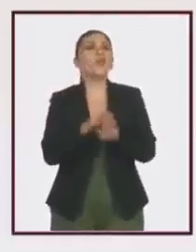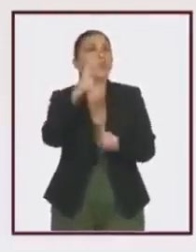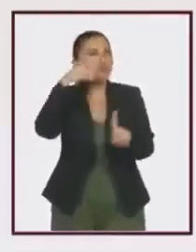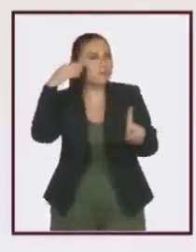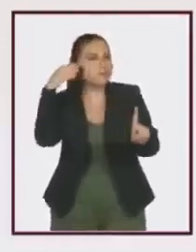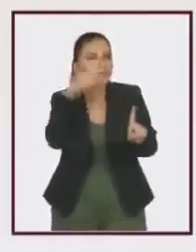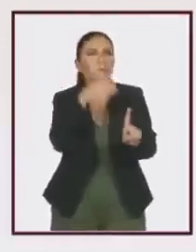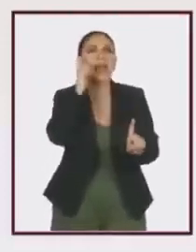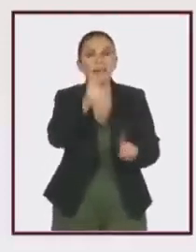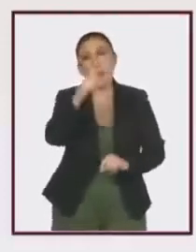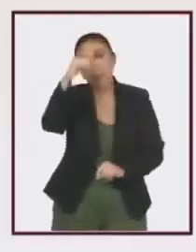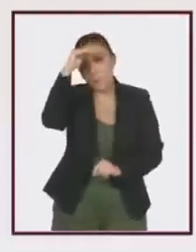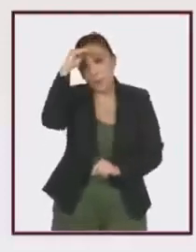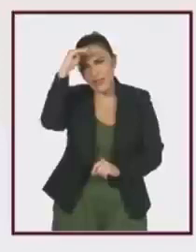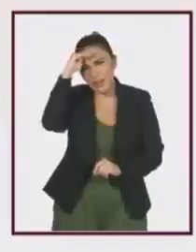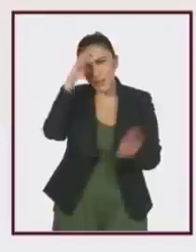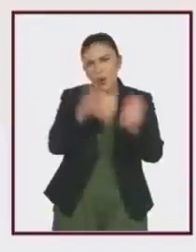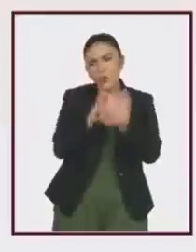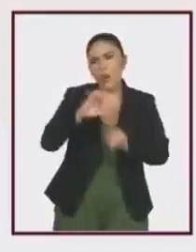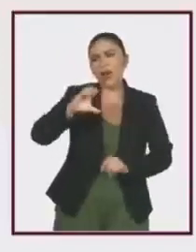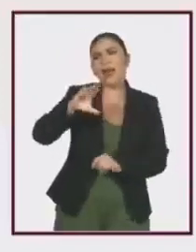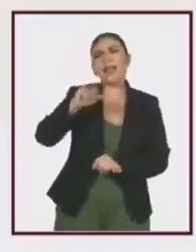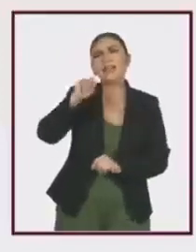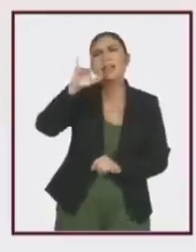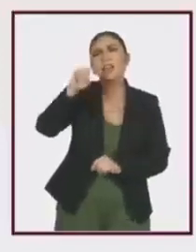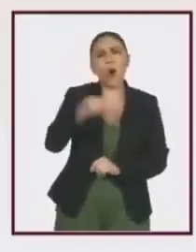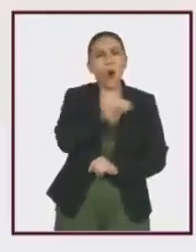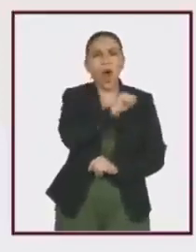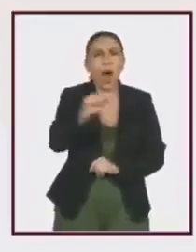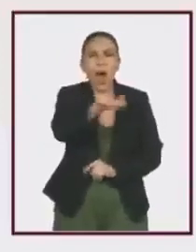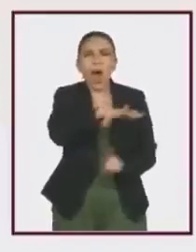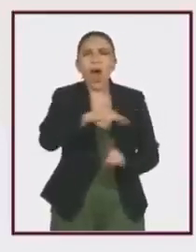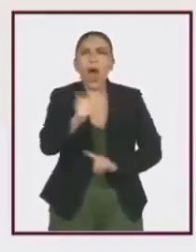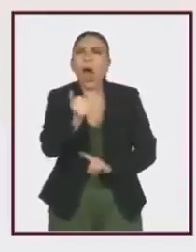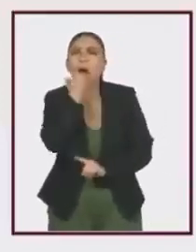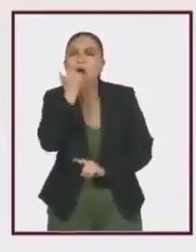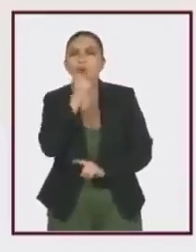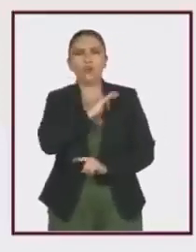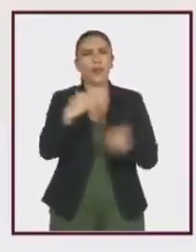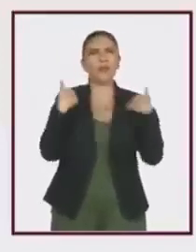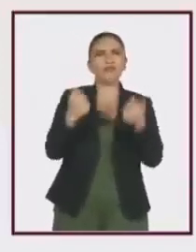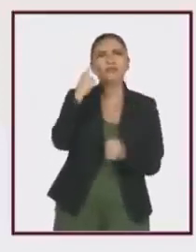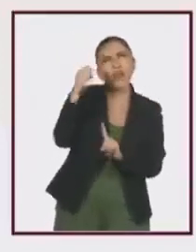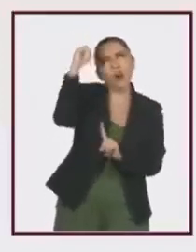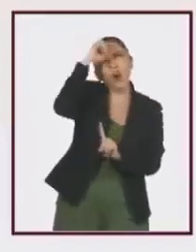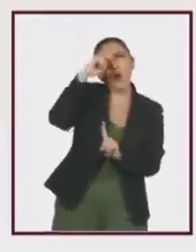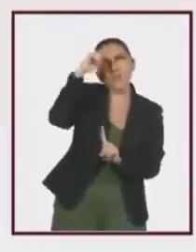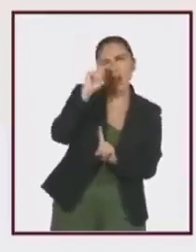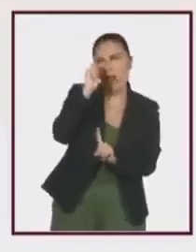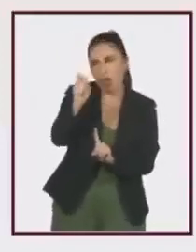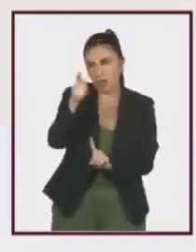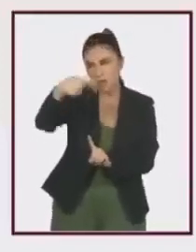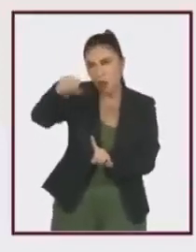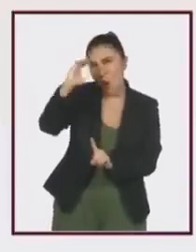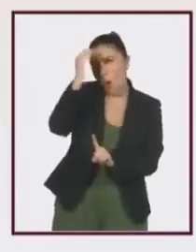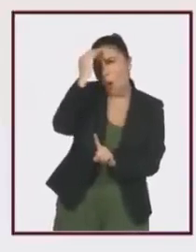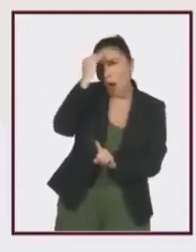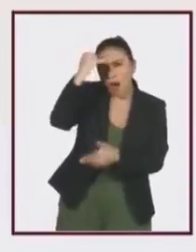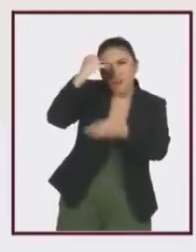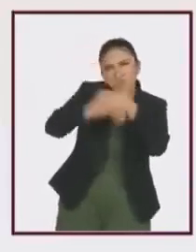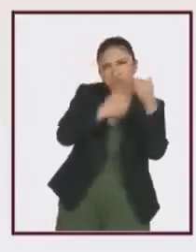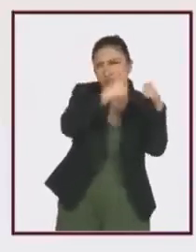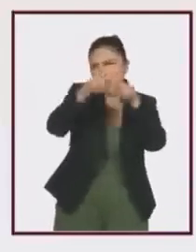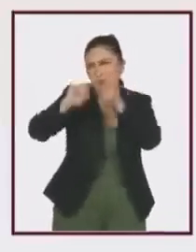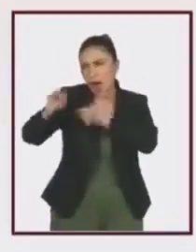el pensamiento crítico de nuestros alumnos, que les permita precisamente valorar los conocimientos y saberes de